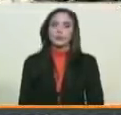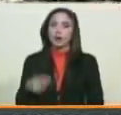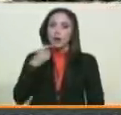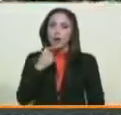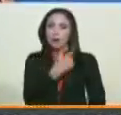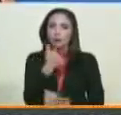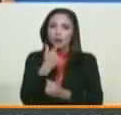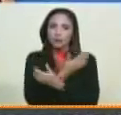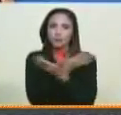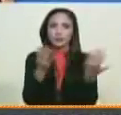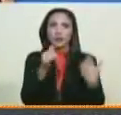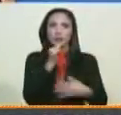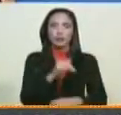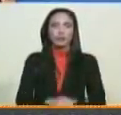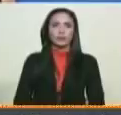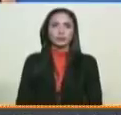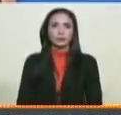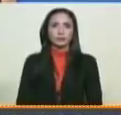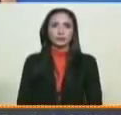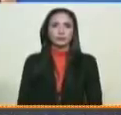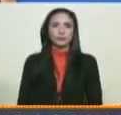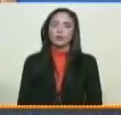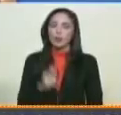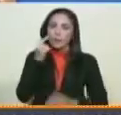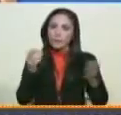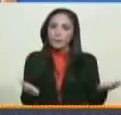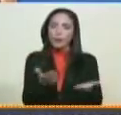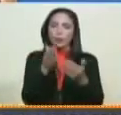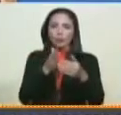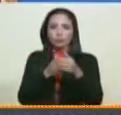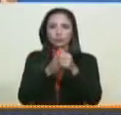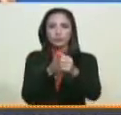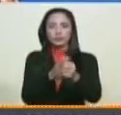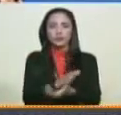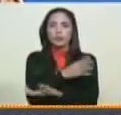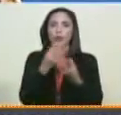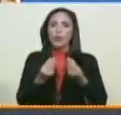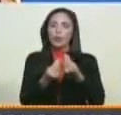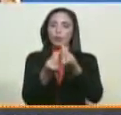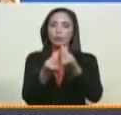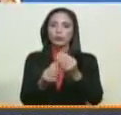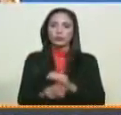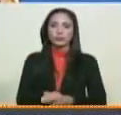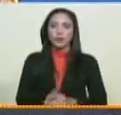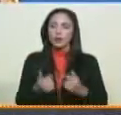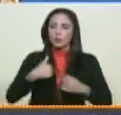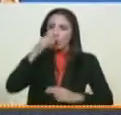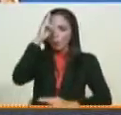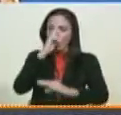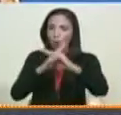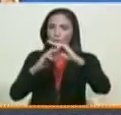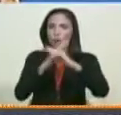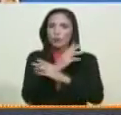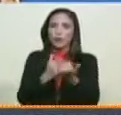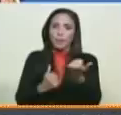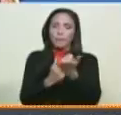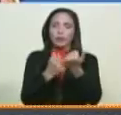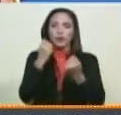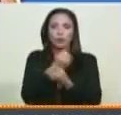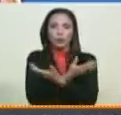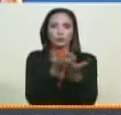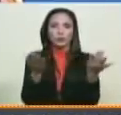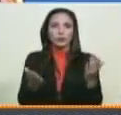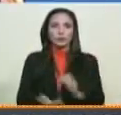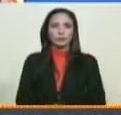digo, estimado, sigamos adelante, sigamos juntos, y me honra siempre poder dirigirles unas